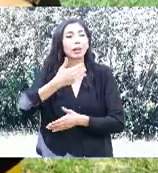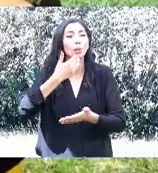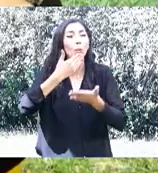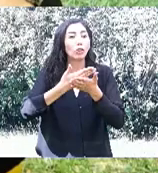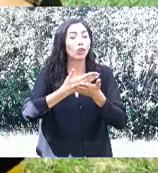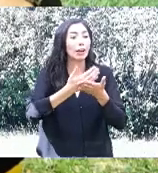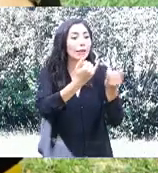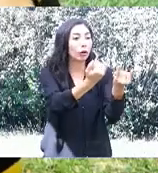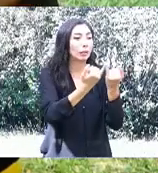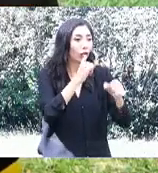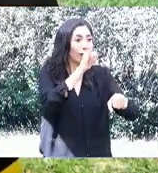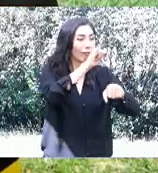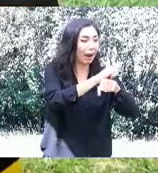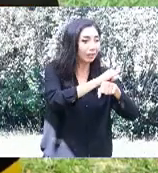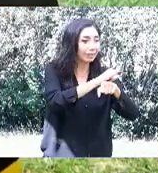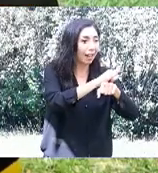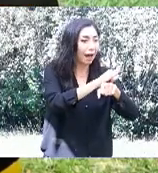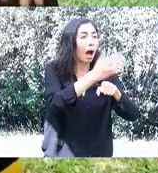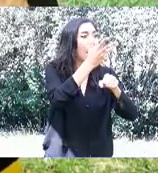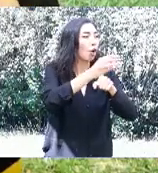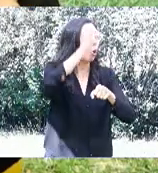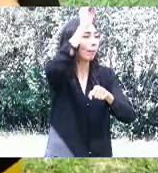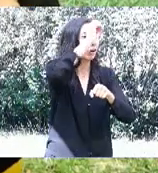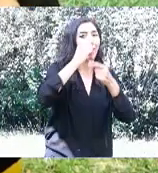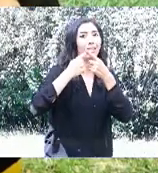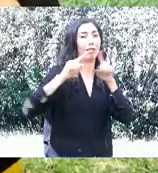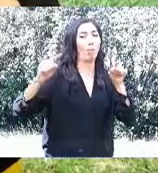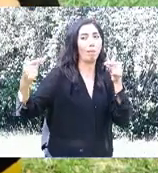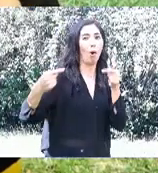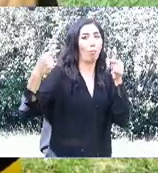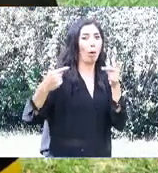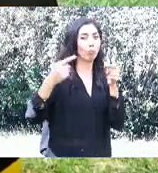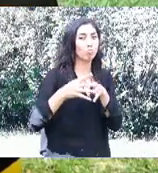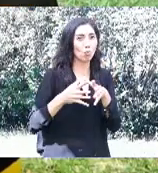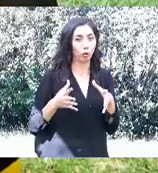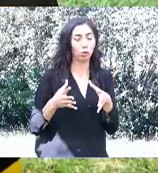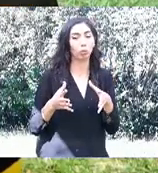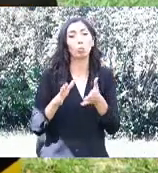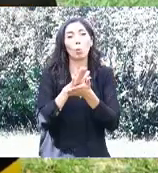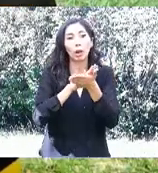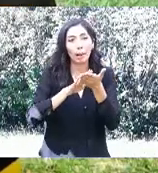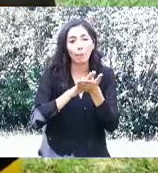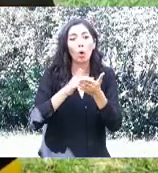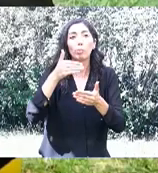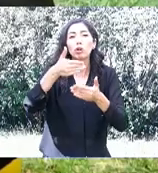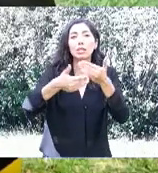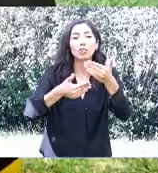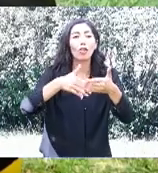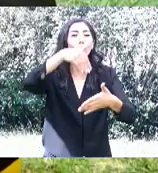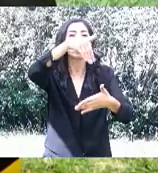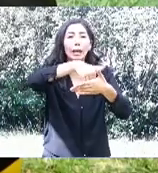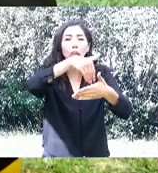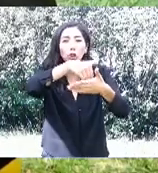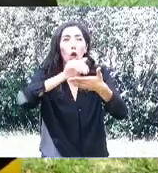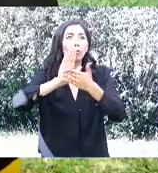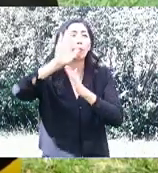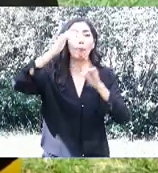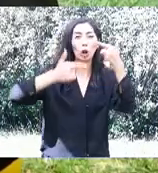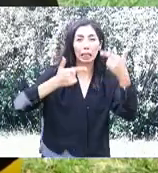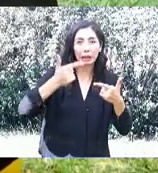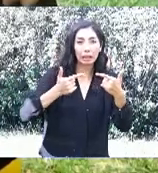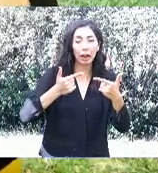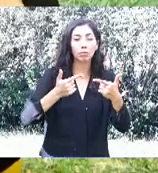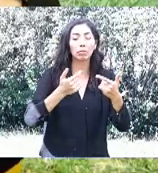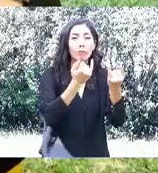polariza eso es lo que ya un as bien estudiado es decir especialmente en proceso proceso eleccionario la desinformación tiende a